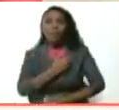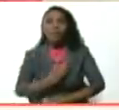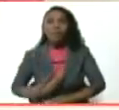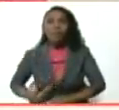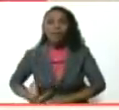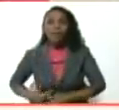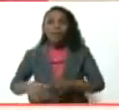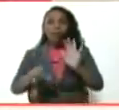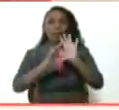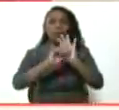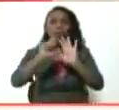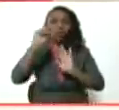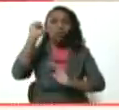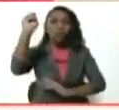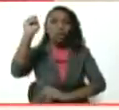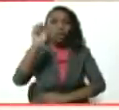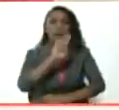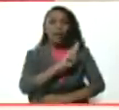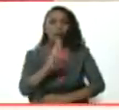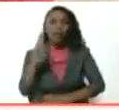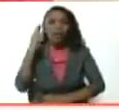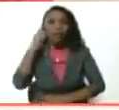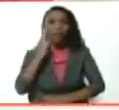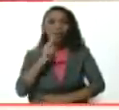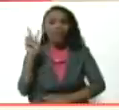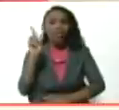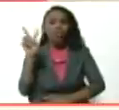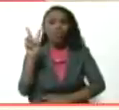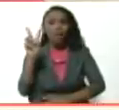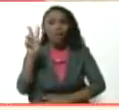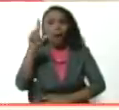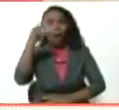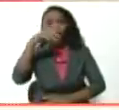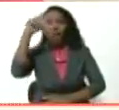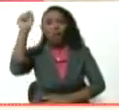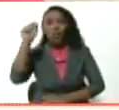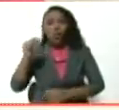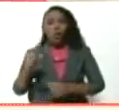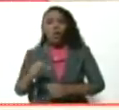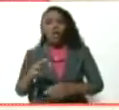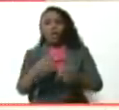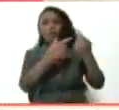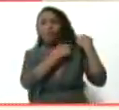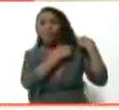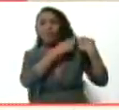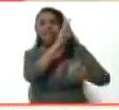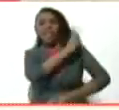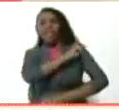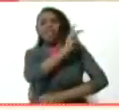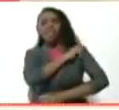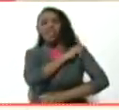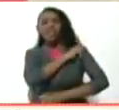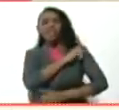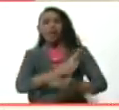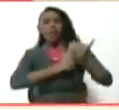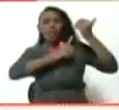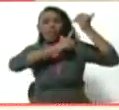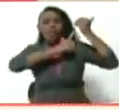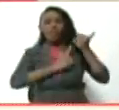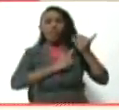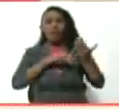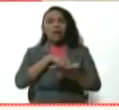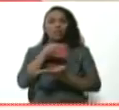presidente constitucional de la República Bolivariana de Venezuela, Nicolás Maduro, y comandante en jefe de la Fuerza Armada